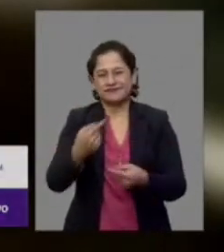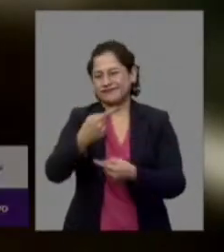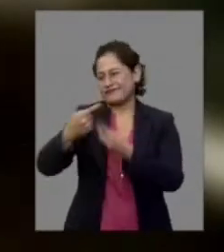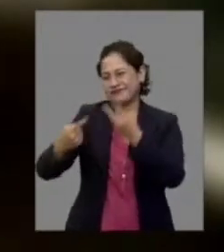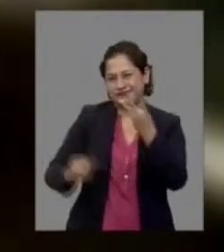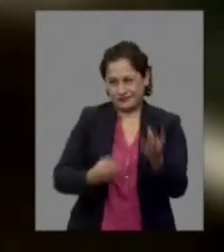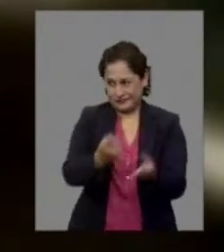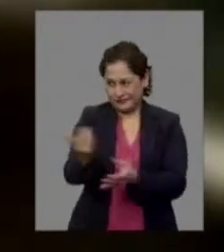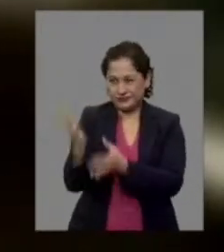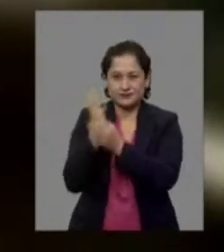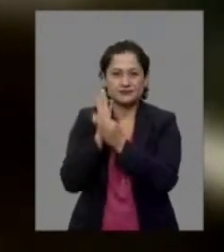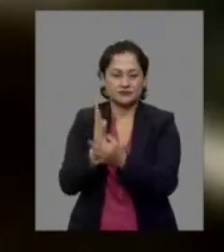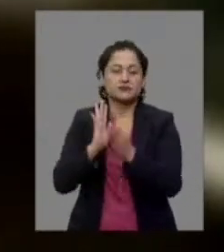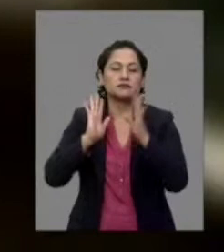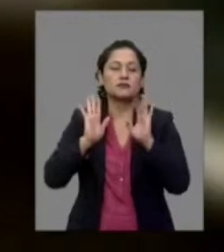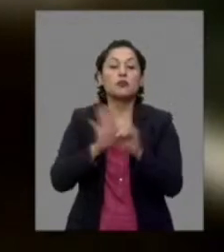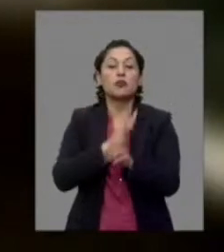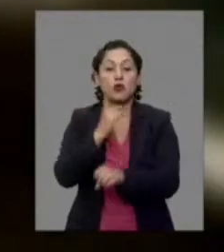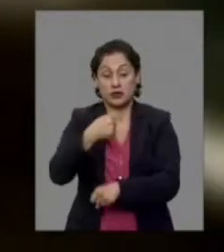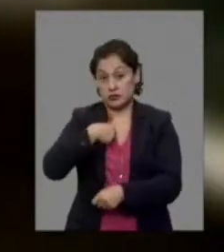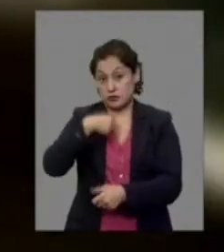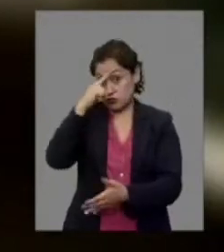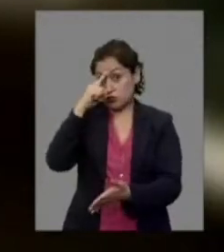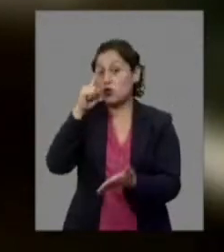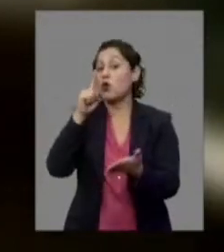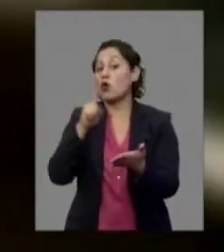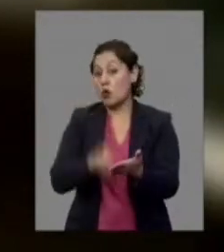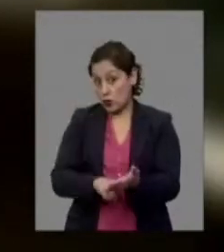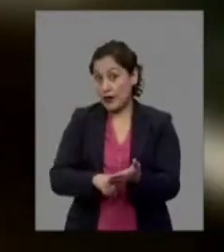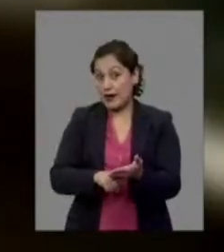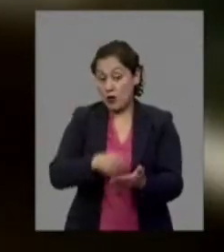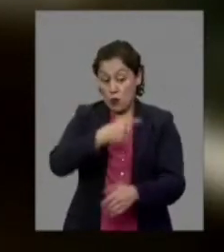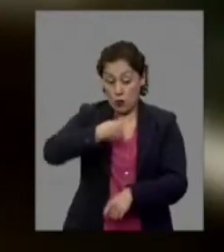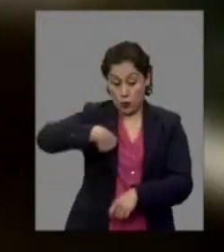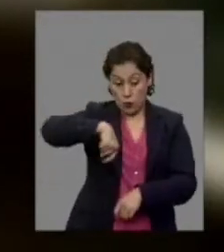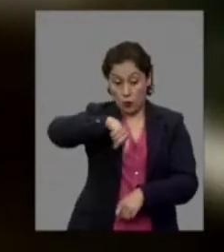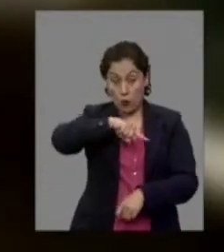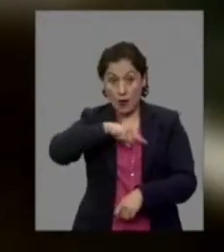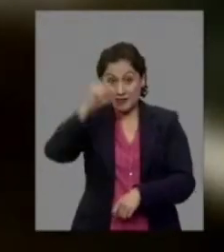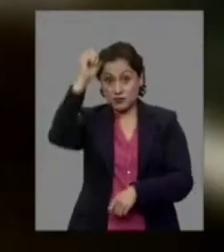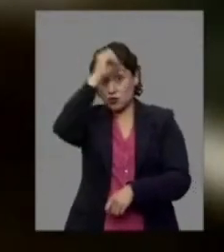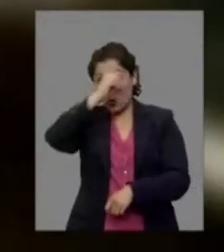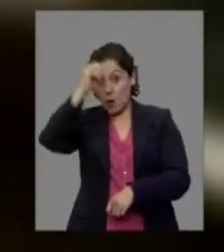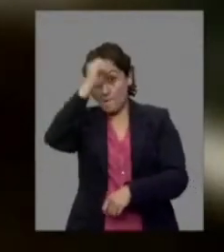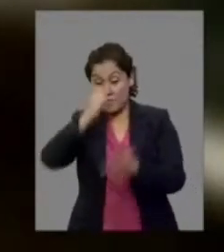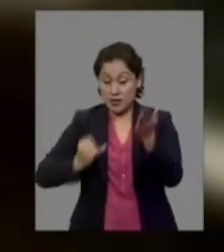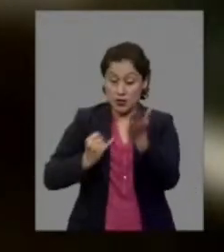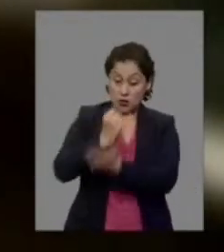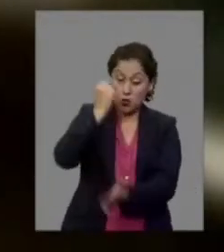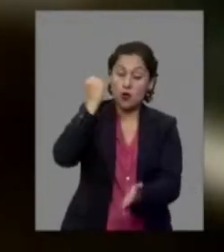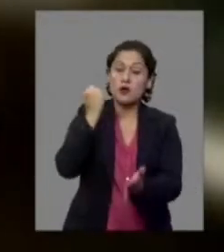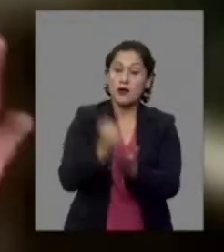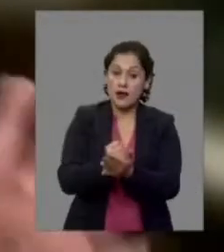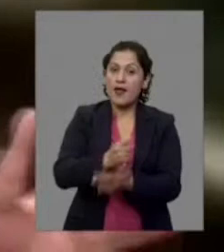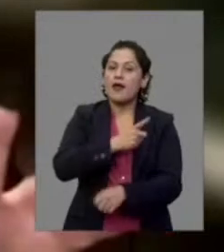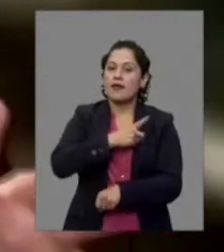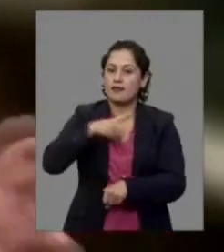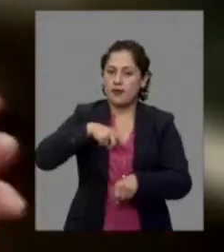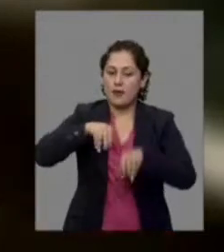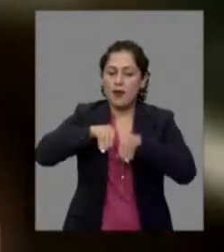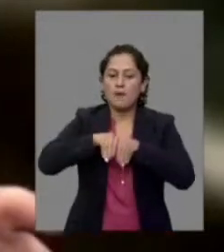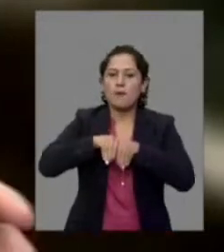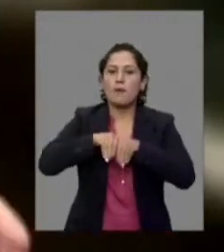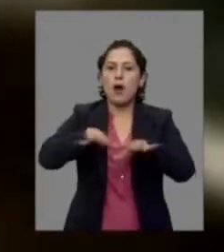criterios, es bien importante la comunicación permanente con los demás agentes que intervienen tanto en la